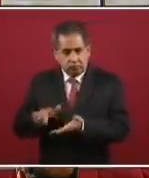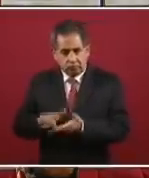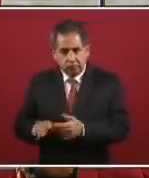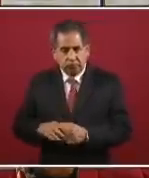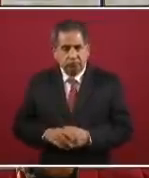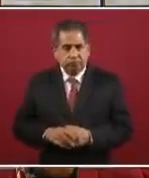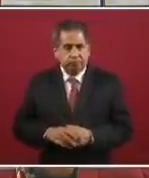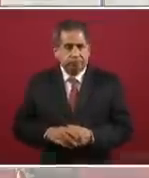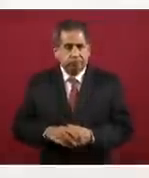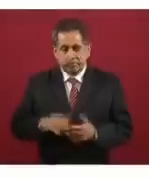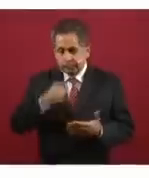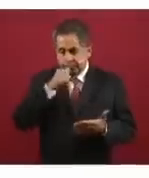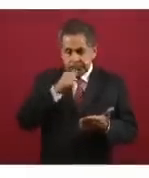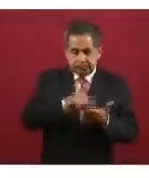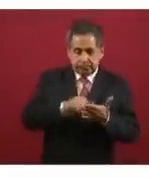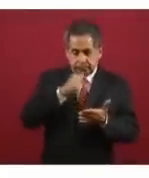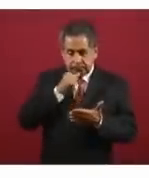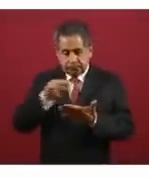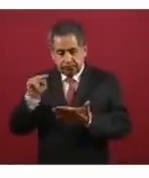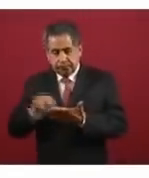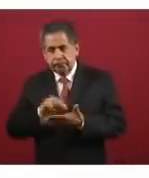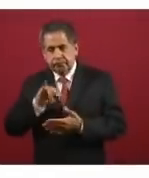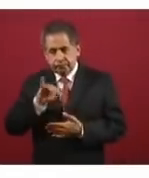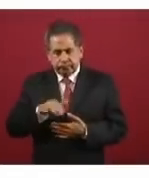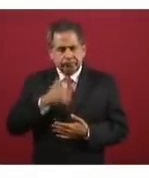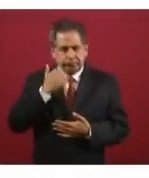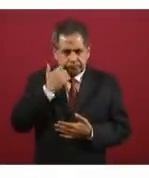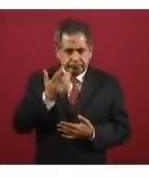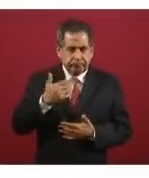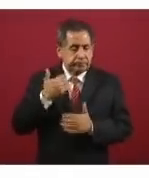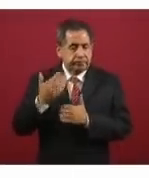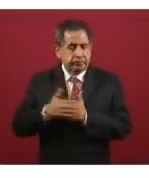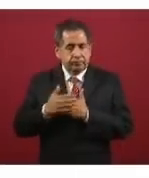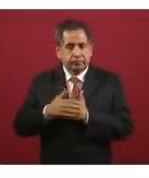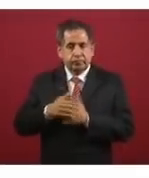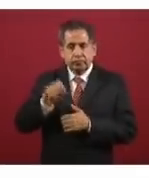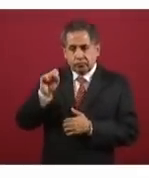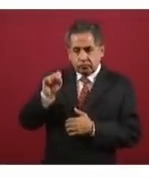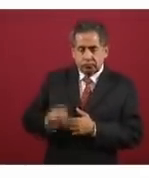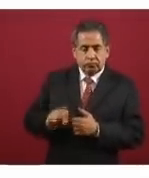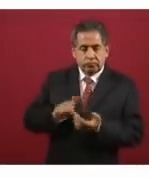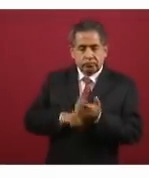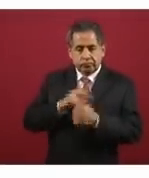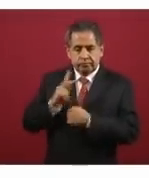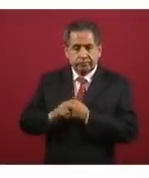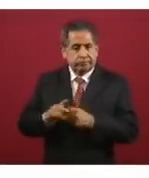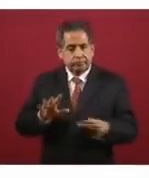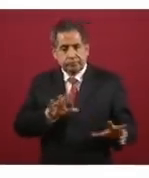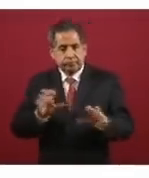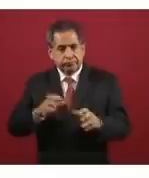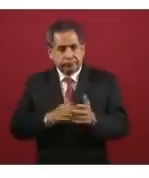Se firmaron 2 cartas de intención para proyectos de infraestructura en el sur del país por 800 millones de dólares.